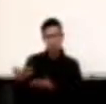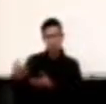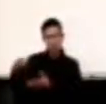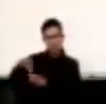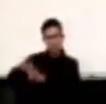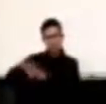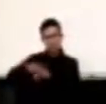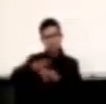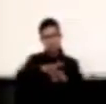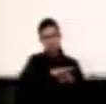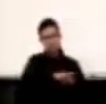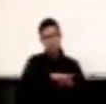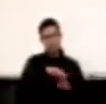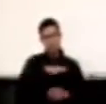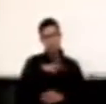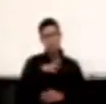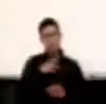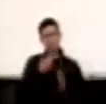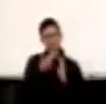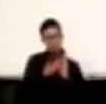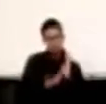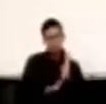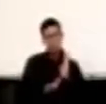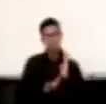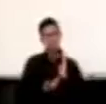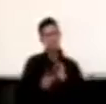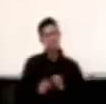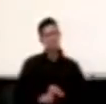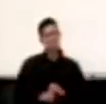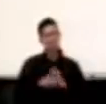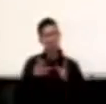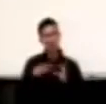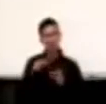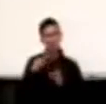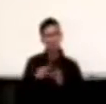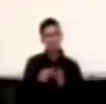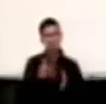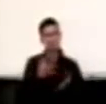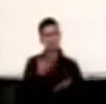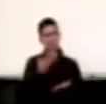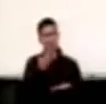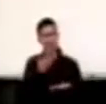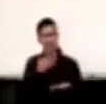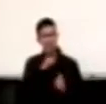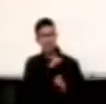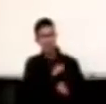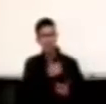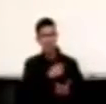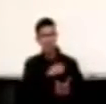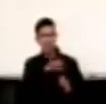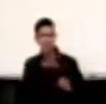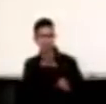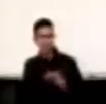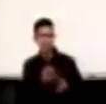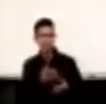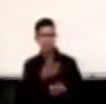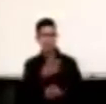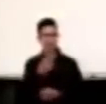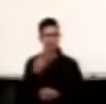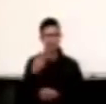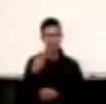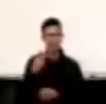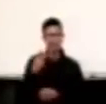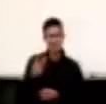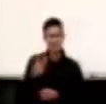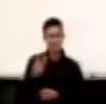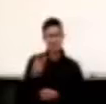que existen reglas claras, precisas, autoridades electorales, y que durante casi tres sexenios, o un poco más de